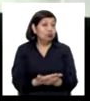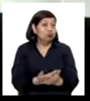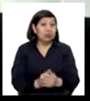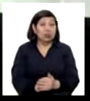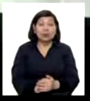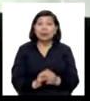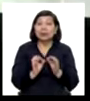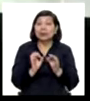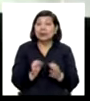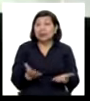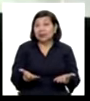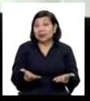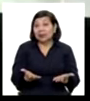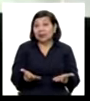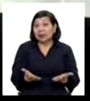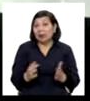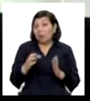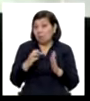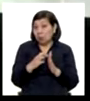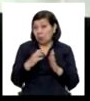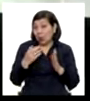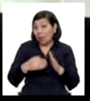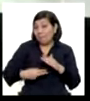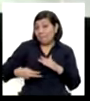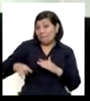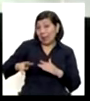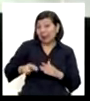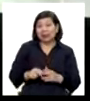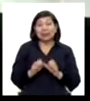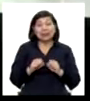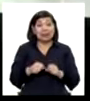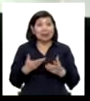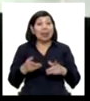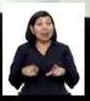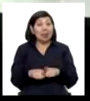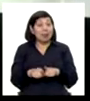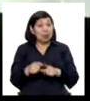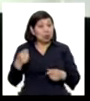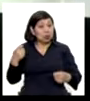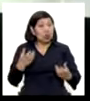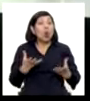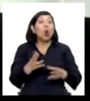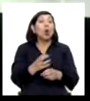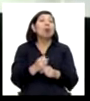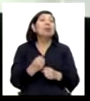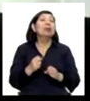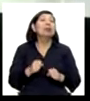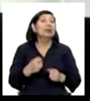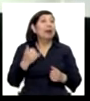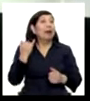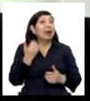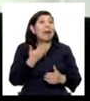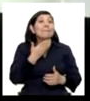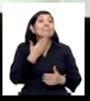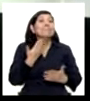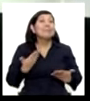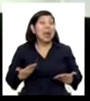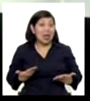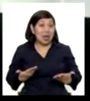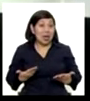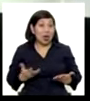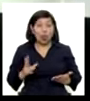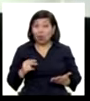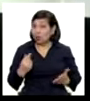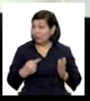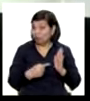que justamente tengan un puntaje alto en este punto que va a ser también de evaluación, qué tan sostenible es, ¿no? Porque la idea evidentemente